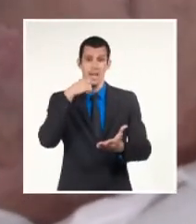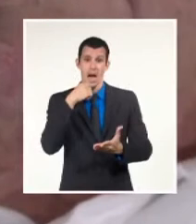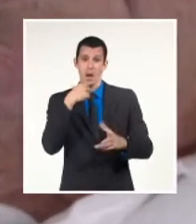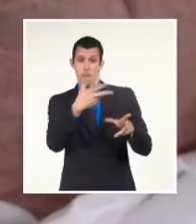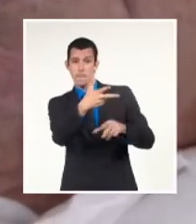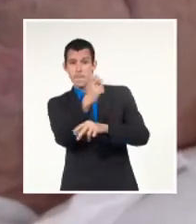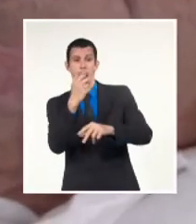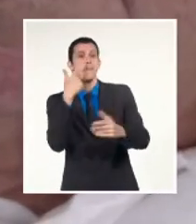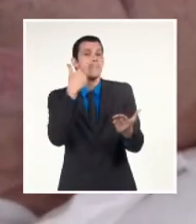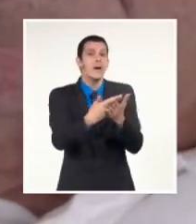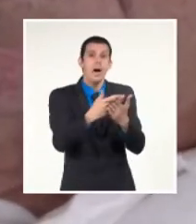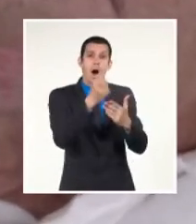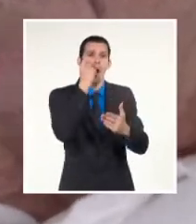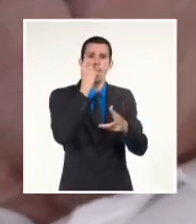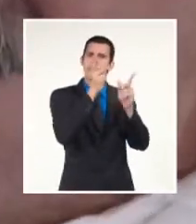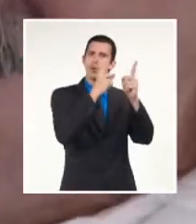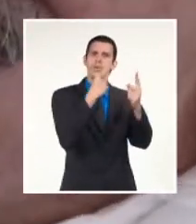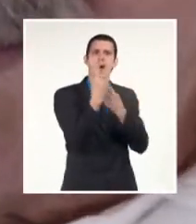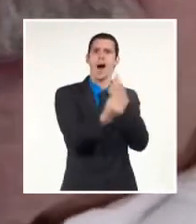de eso. Y